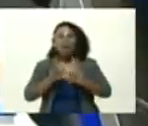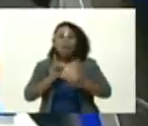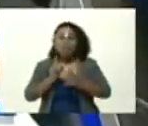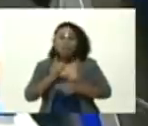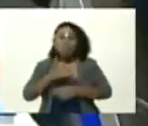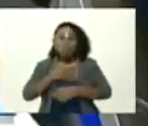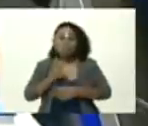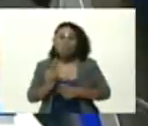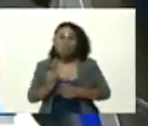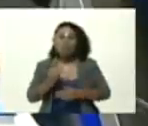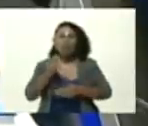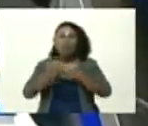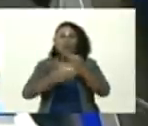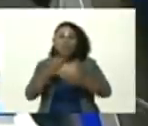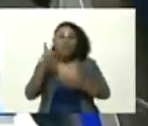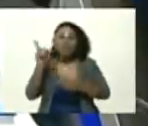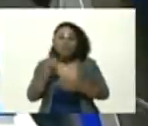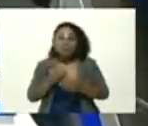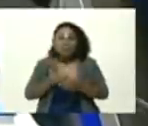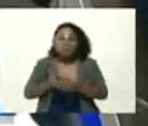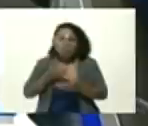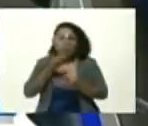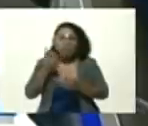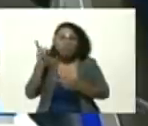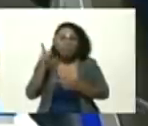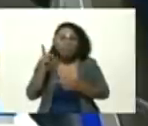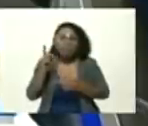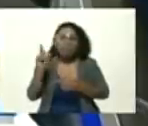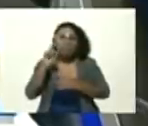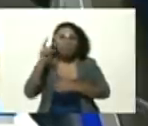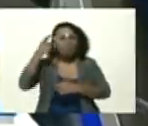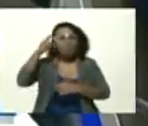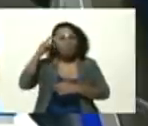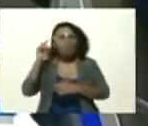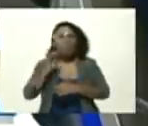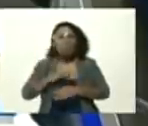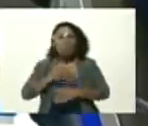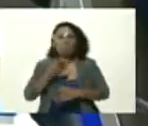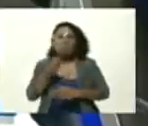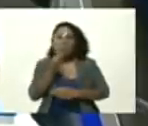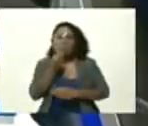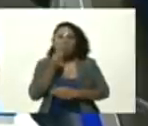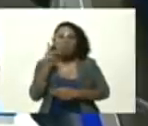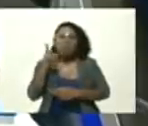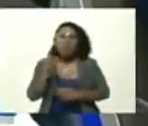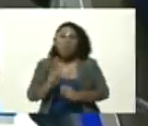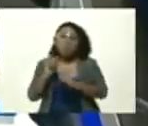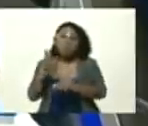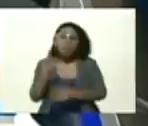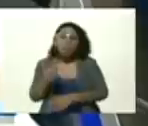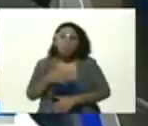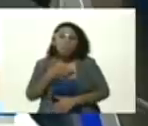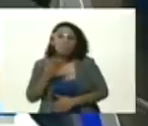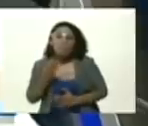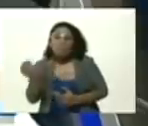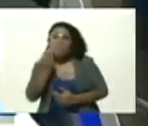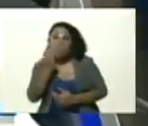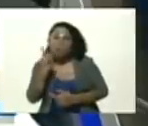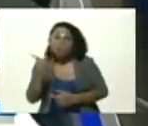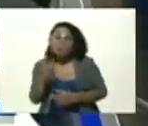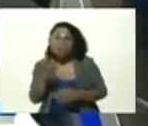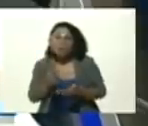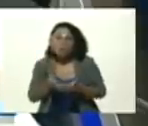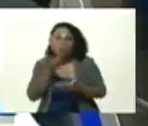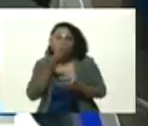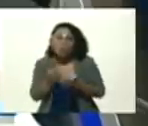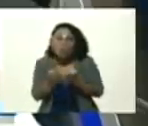oportunidades darse ese lujo y sin remordimiento, pues cuando uno tiene la oportunidad, comer el suero